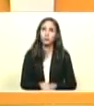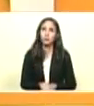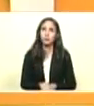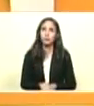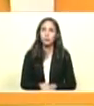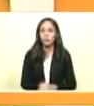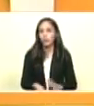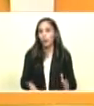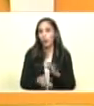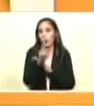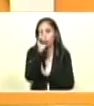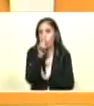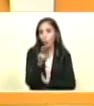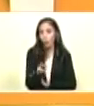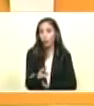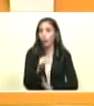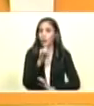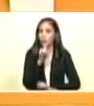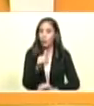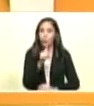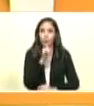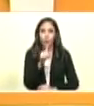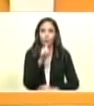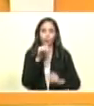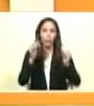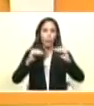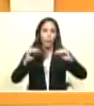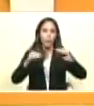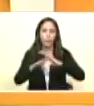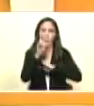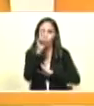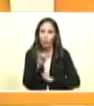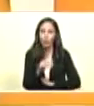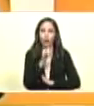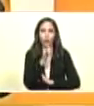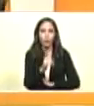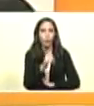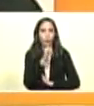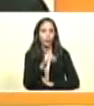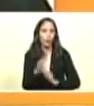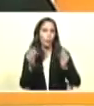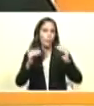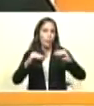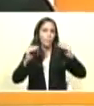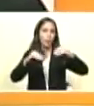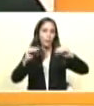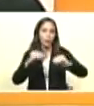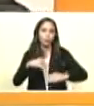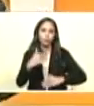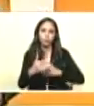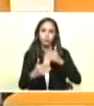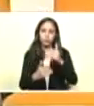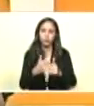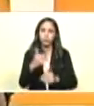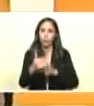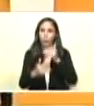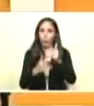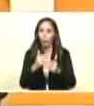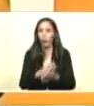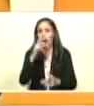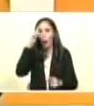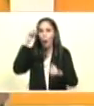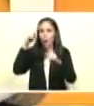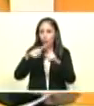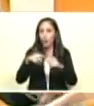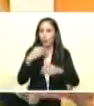todo cada día que pase iremos anunciando los avances por día. y poco a poco esto va a lograr un objetivo